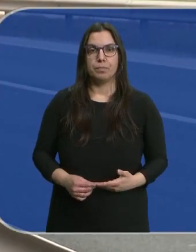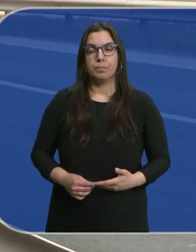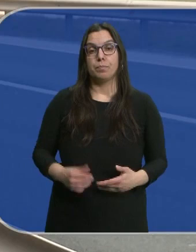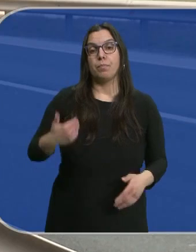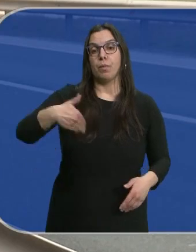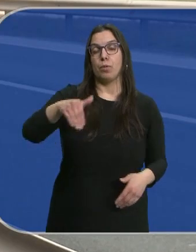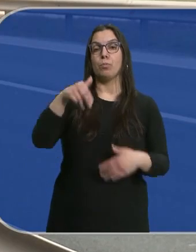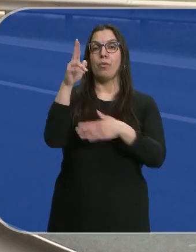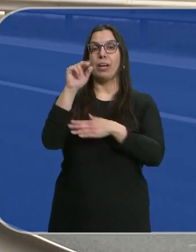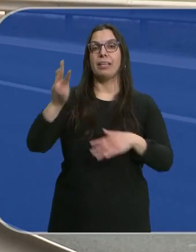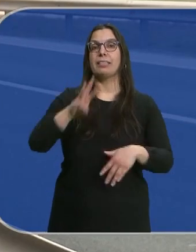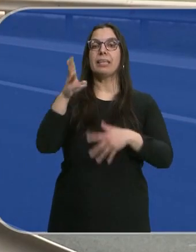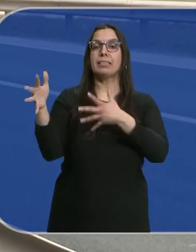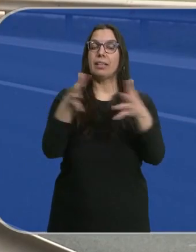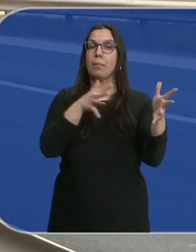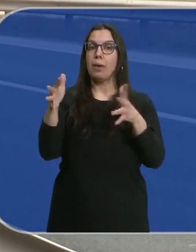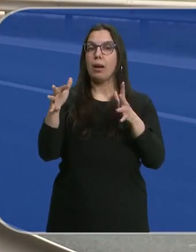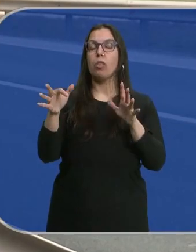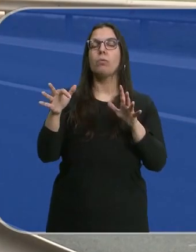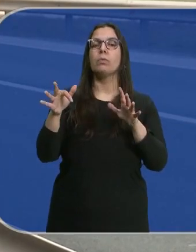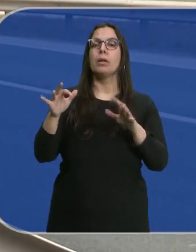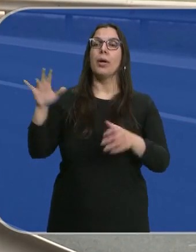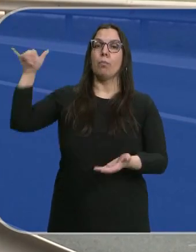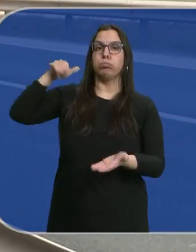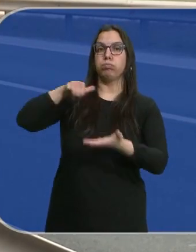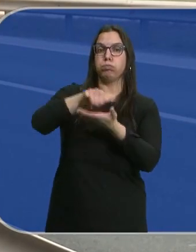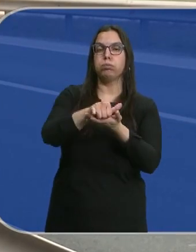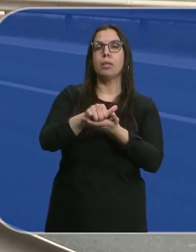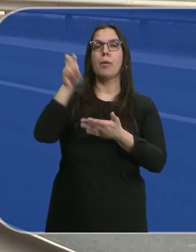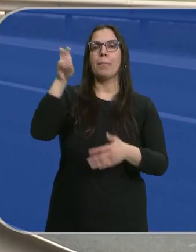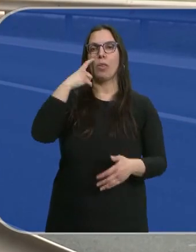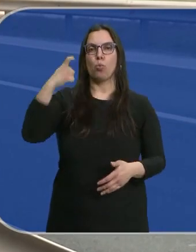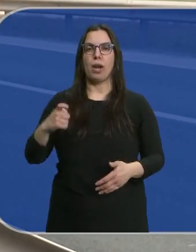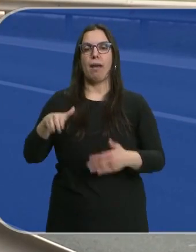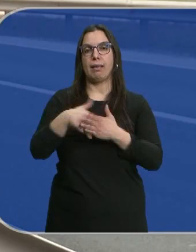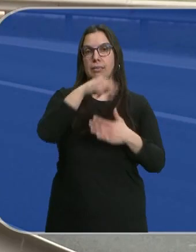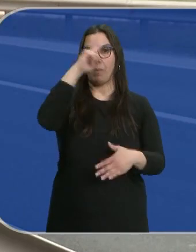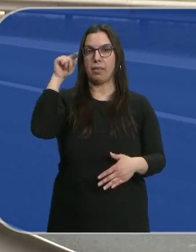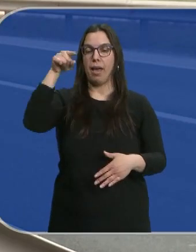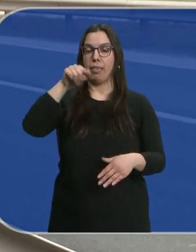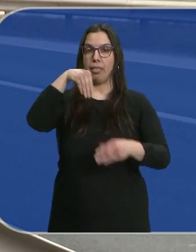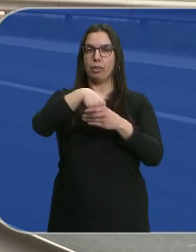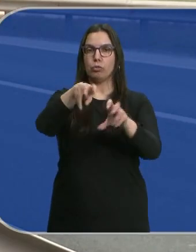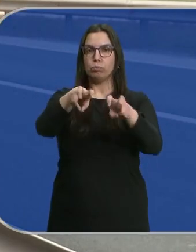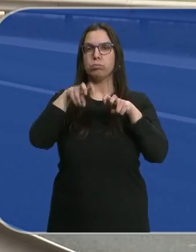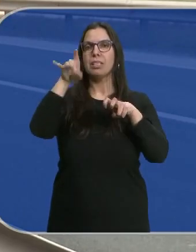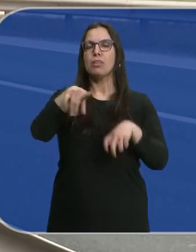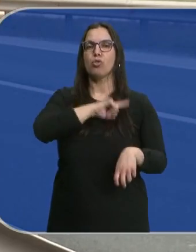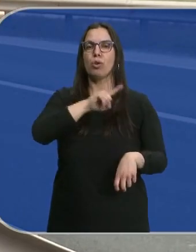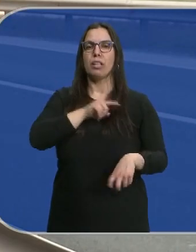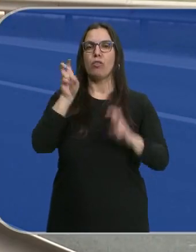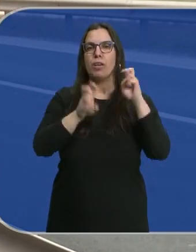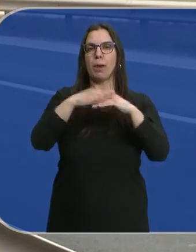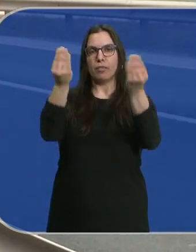El próximo viernes 3 de marzo está previsto que aterrice en Madrid el avión procedente de Ucrania con los soldados que vienen a recibir